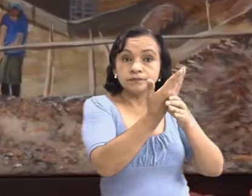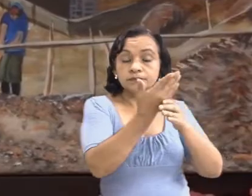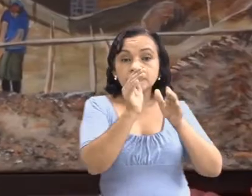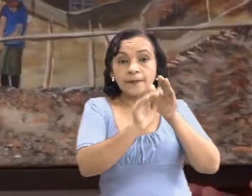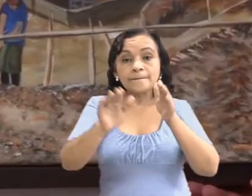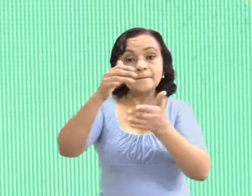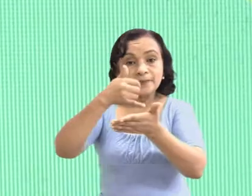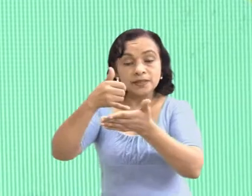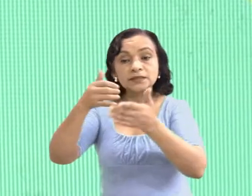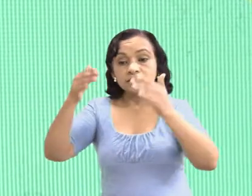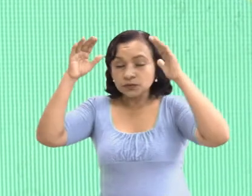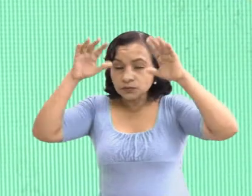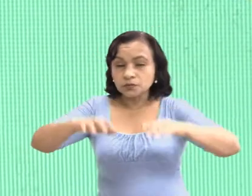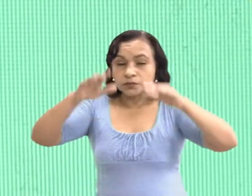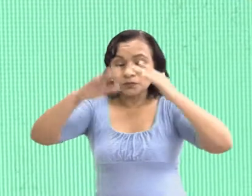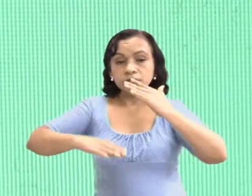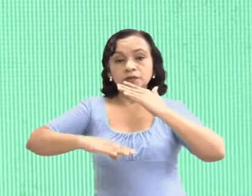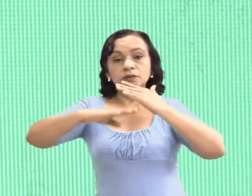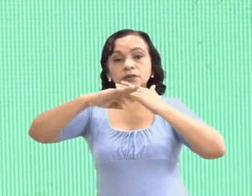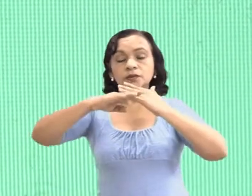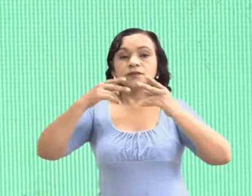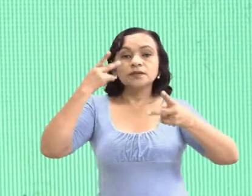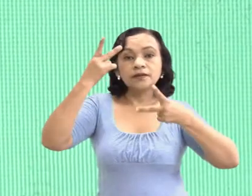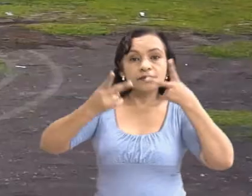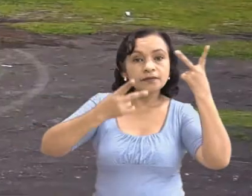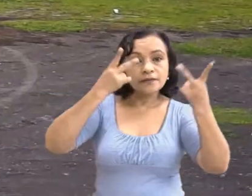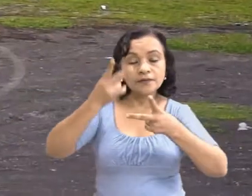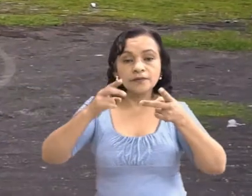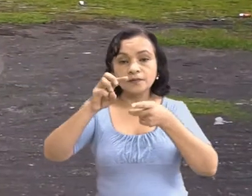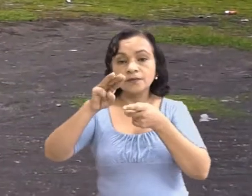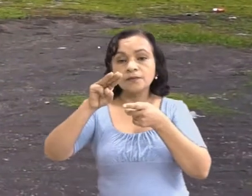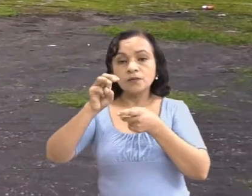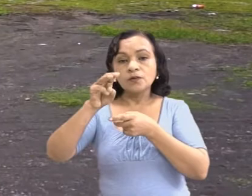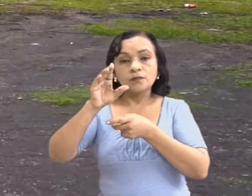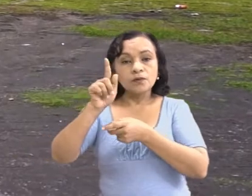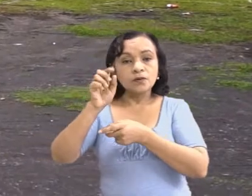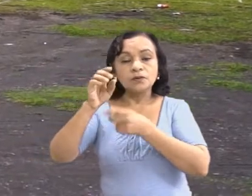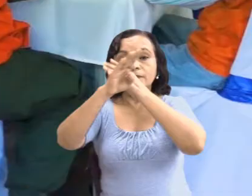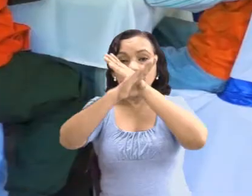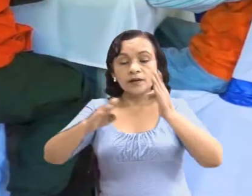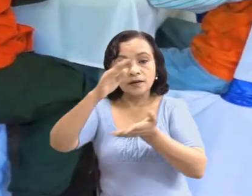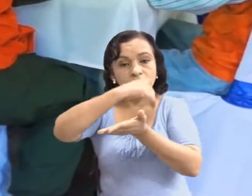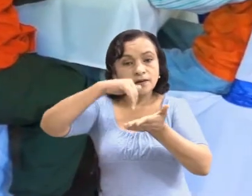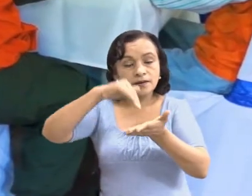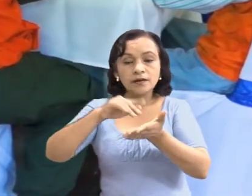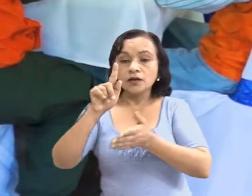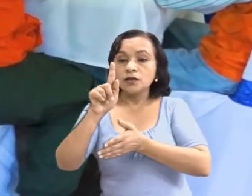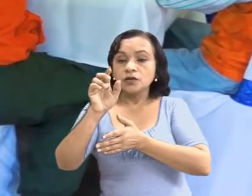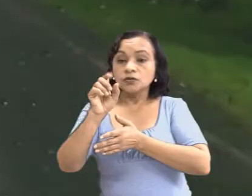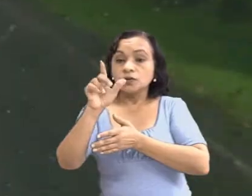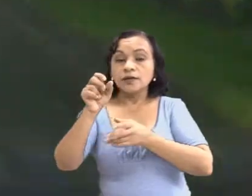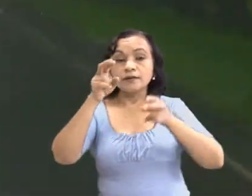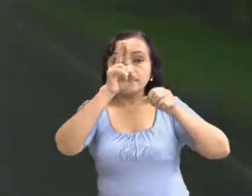y mayores índices de vulnerabilidad a inundaciones. En esta oportunidad se visitaron las comunidades de Momotombo, municipio de La Paz Centro y el municipio de